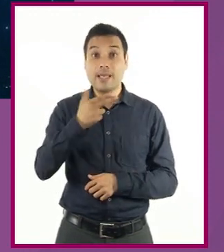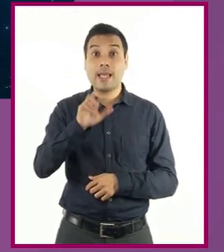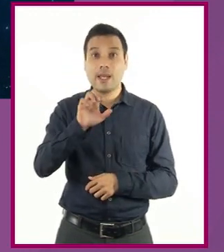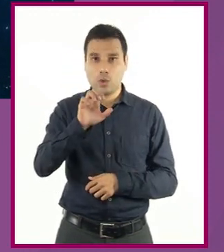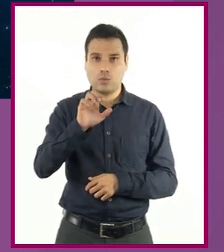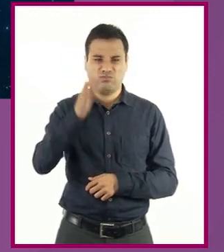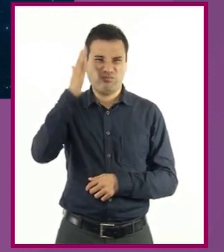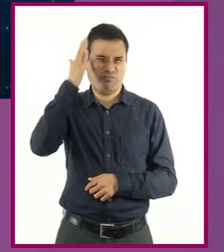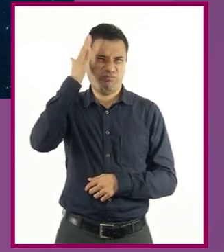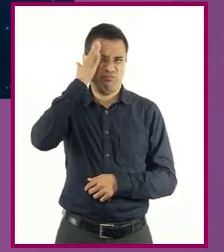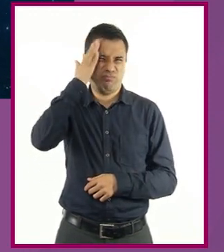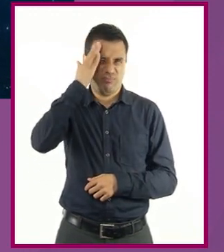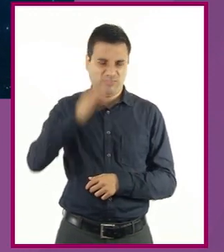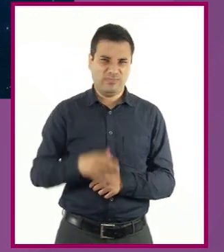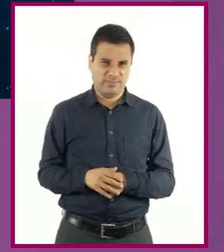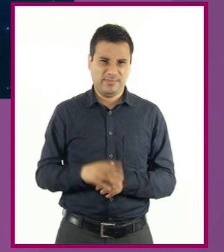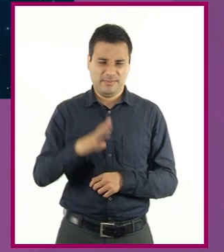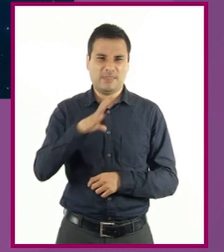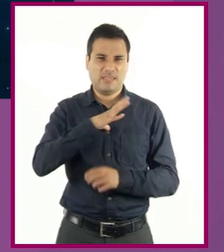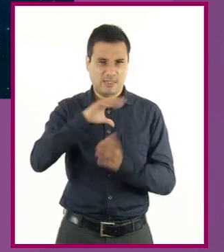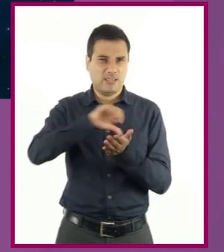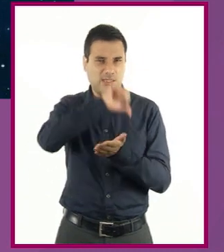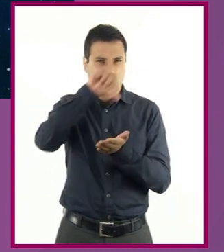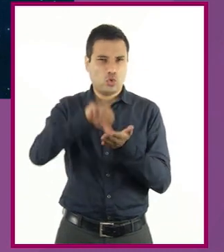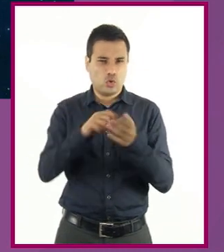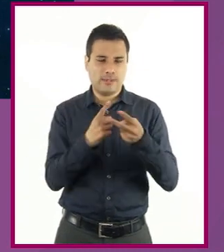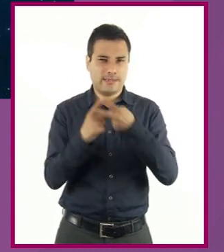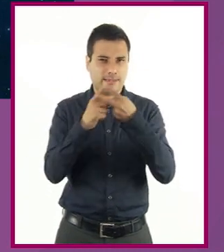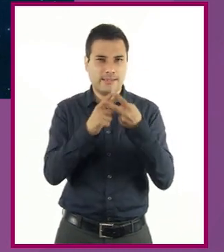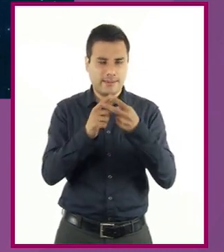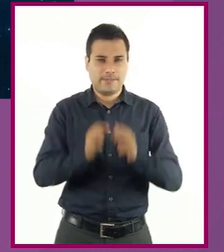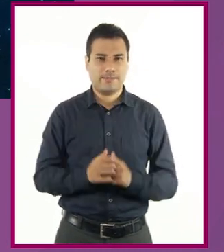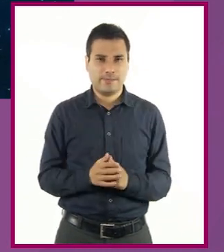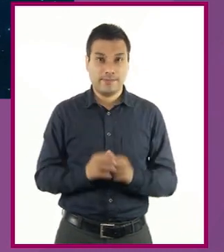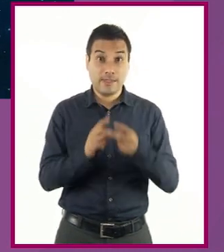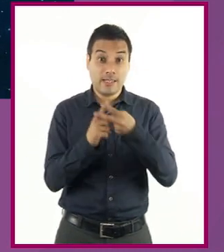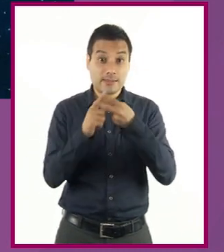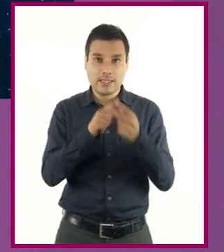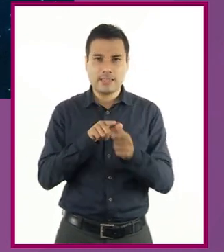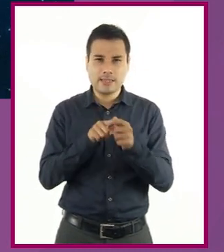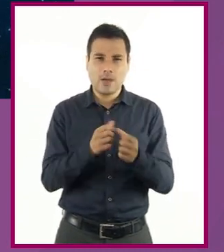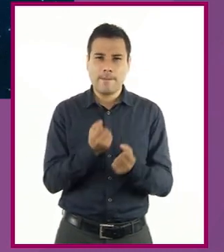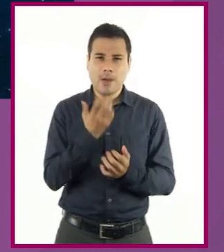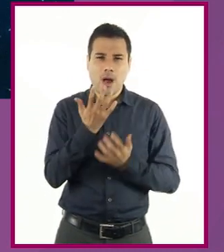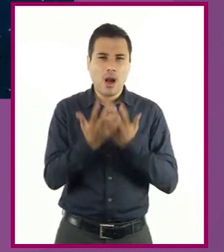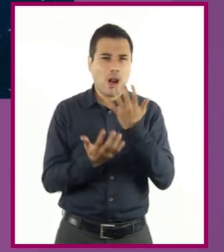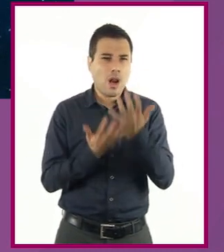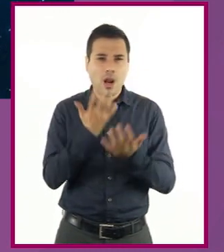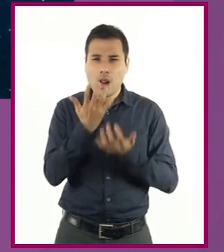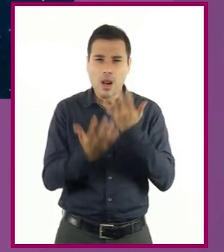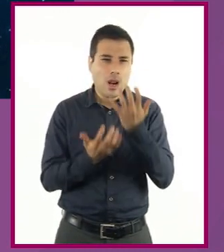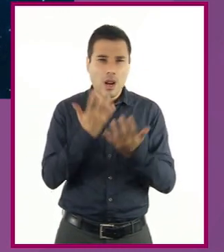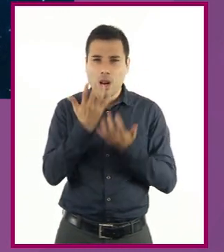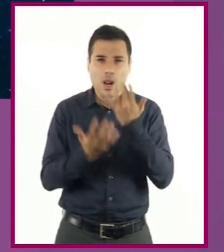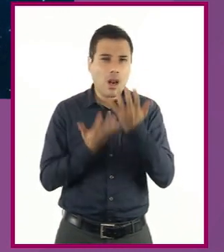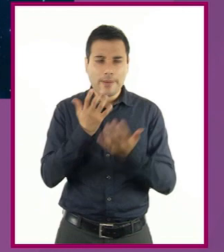elemento predominante en el núcleo de la estrella. Mientras la estrella sigue quemando el hidrógeno